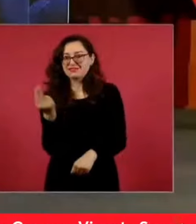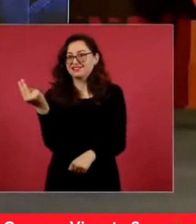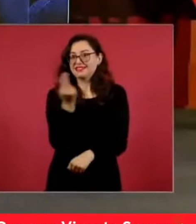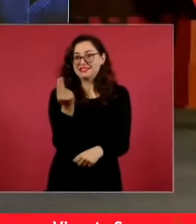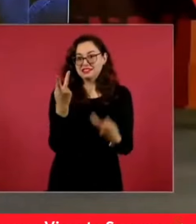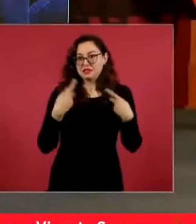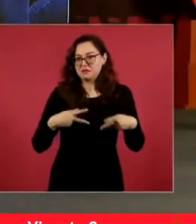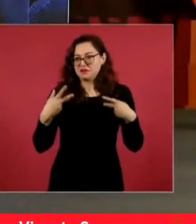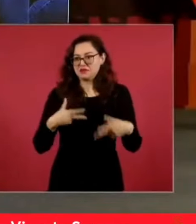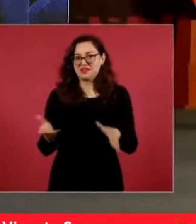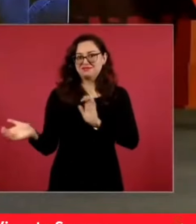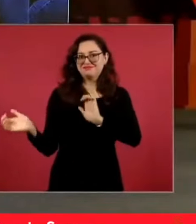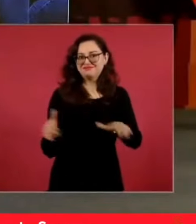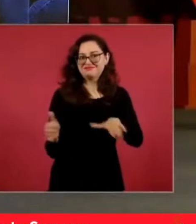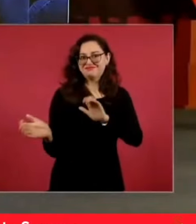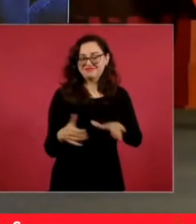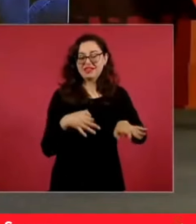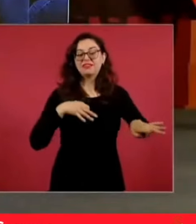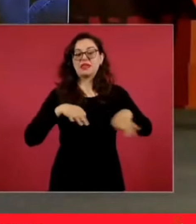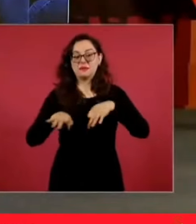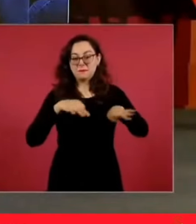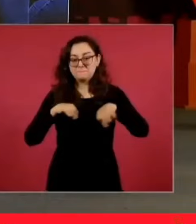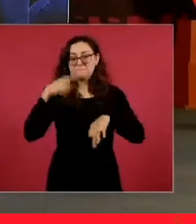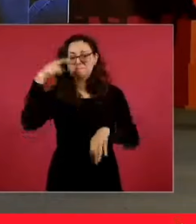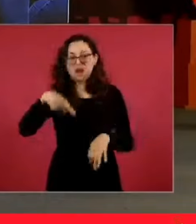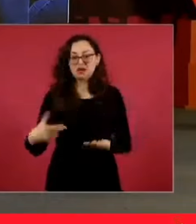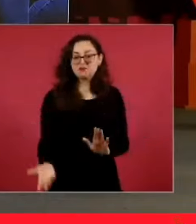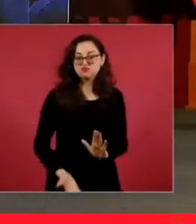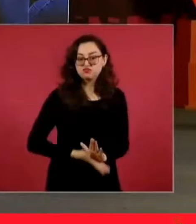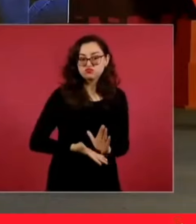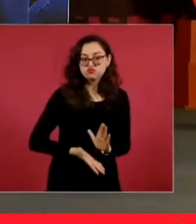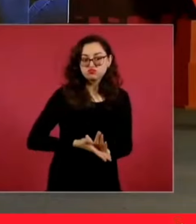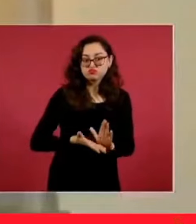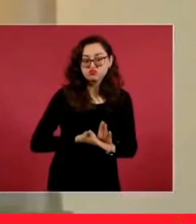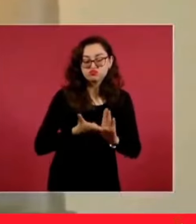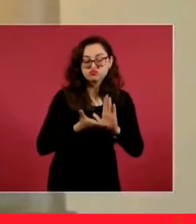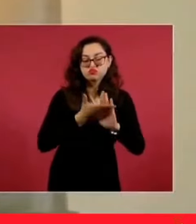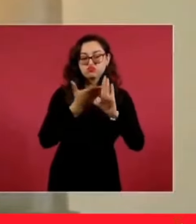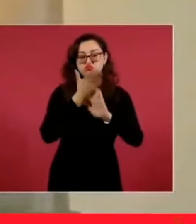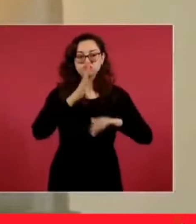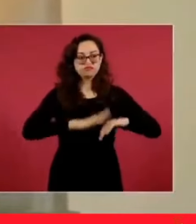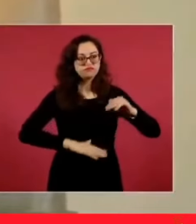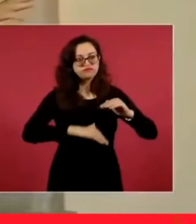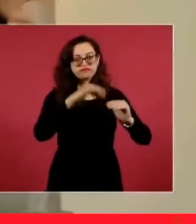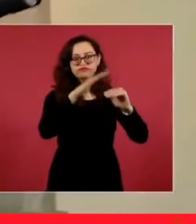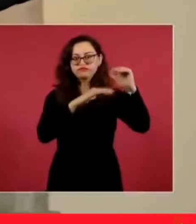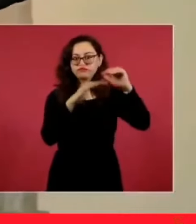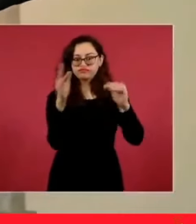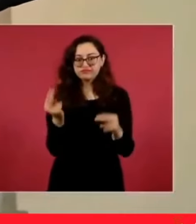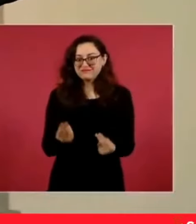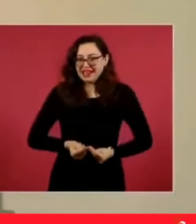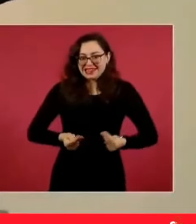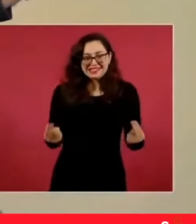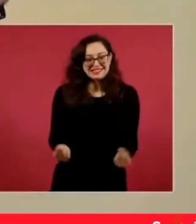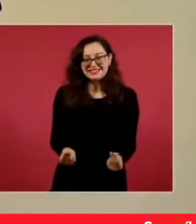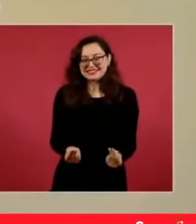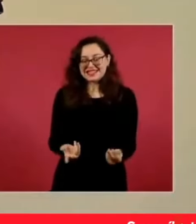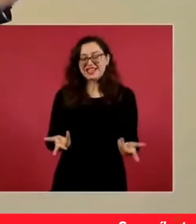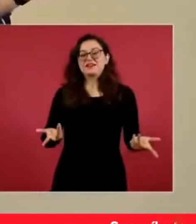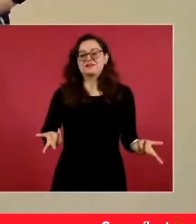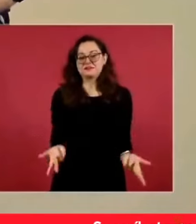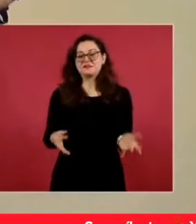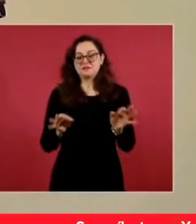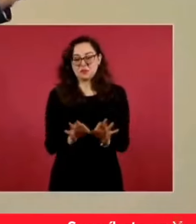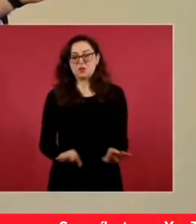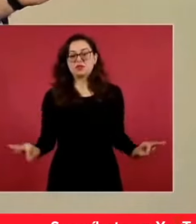mucha mano de obra mucho concreto mucho eh albañilerías Entonces eso es algo muy importante que no solamente